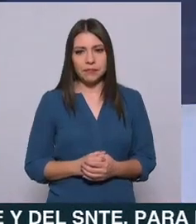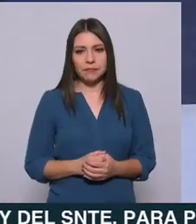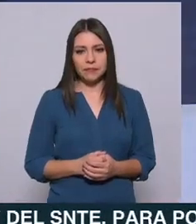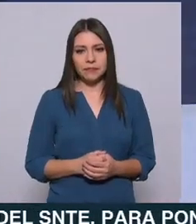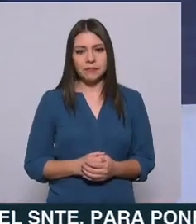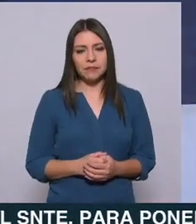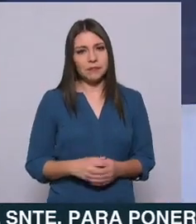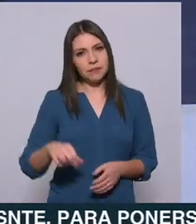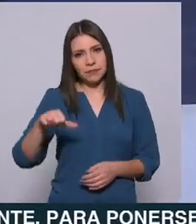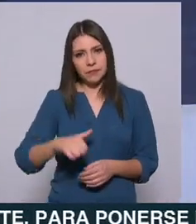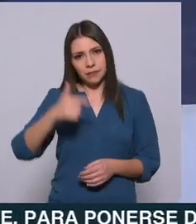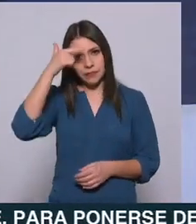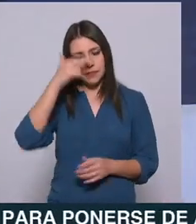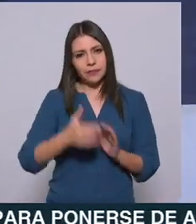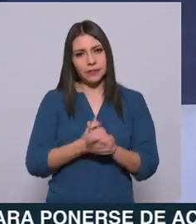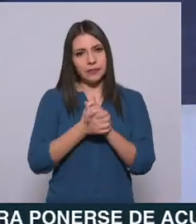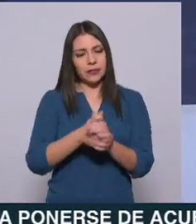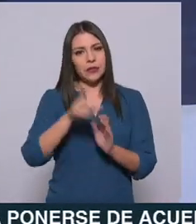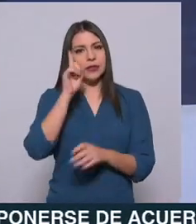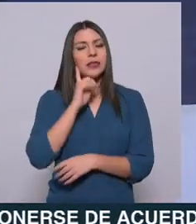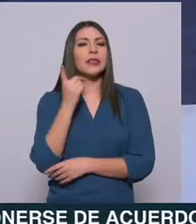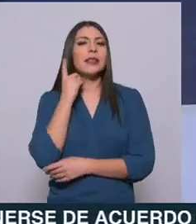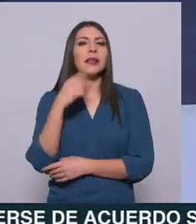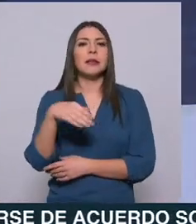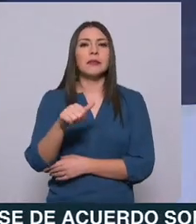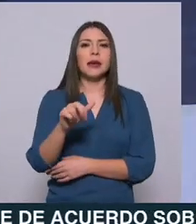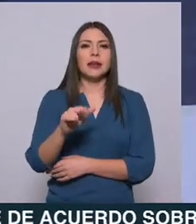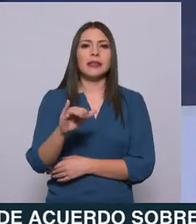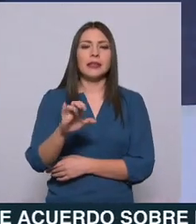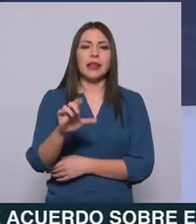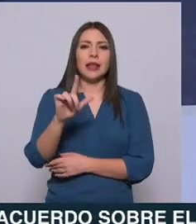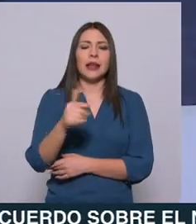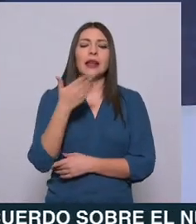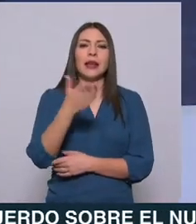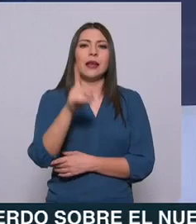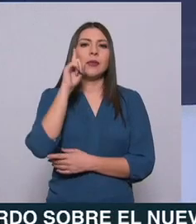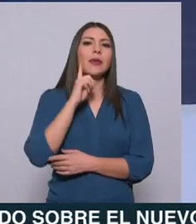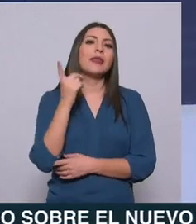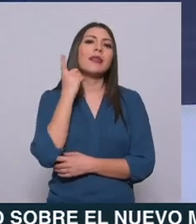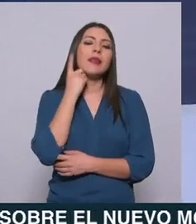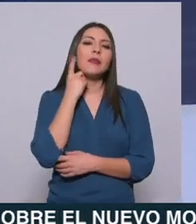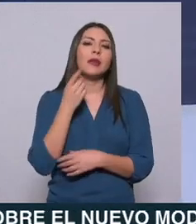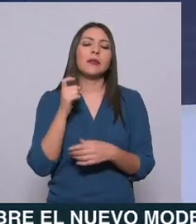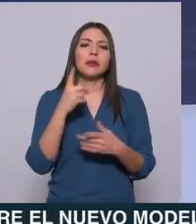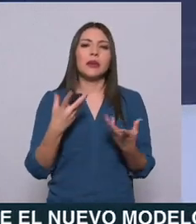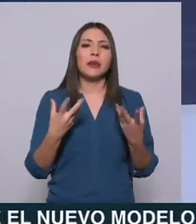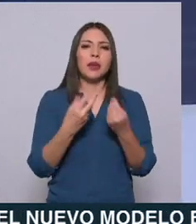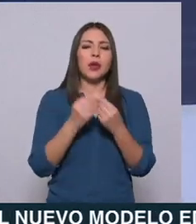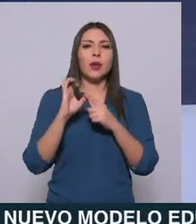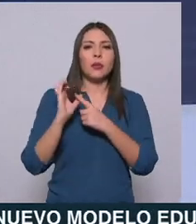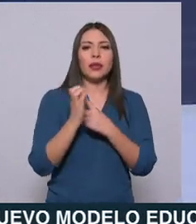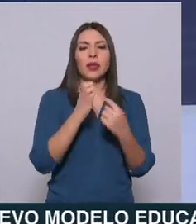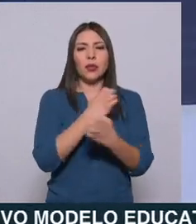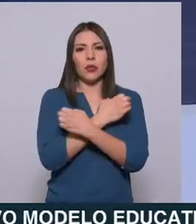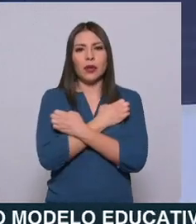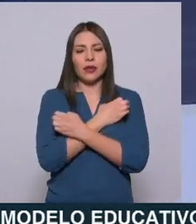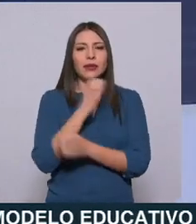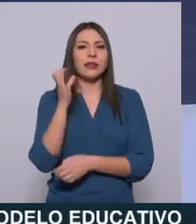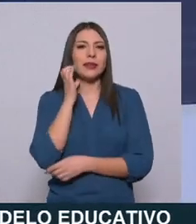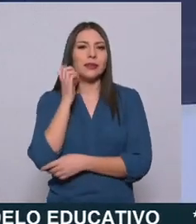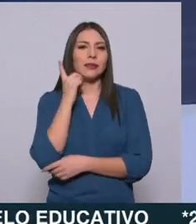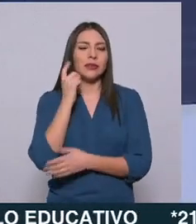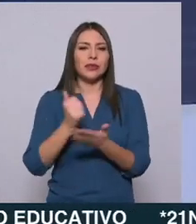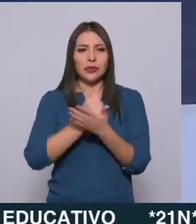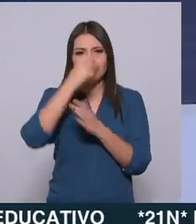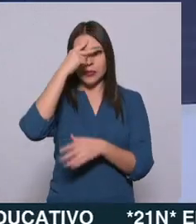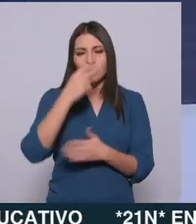Y esta noche saludamos con mucho gusto a la diputada Marisela Zúñiga. Ella es integrante de la Comisión de Educación en el Congreso de la Ciudad de México y con ella